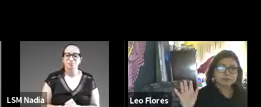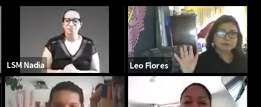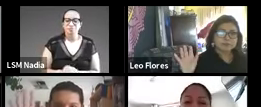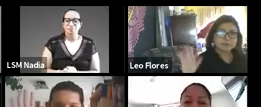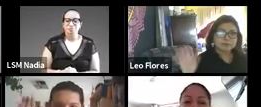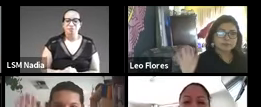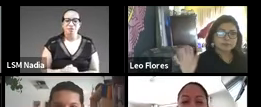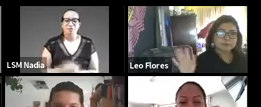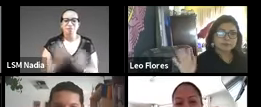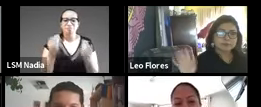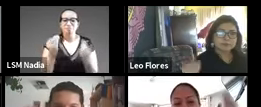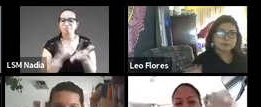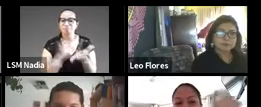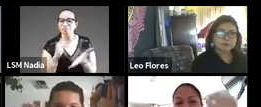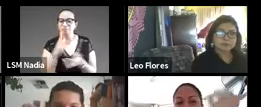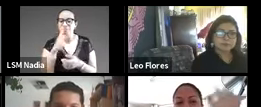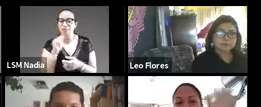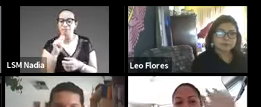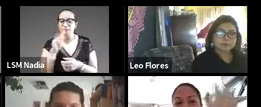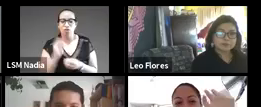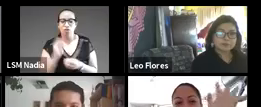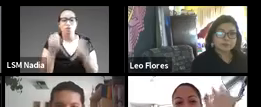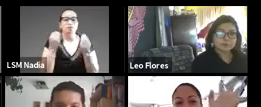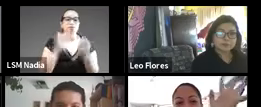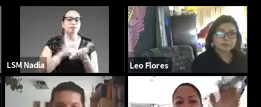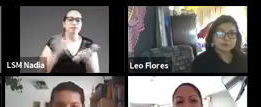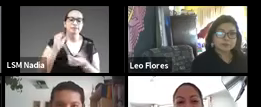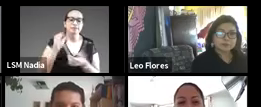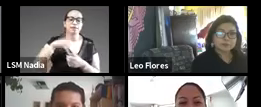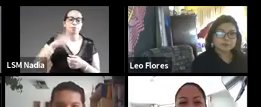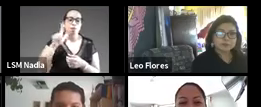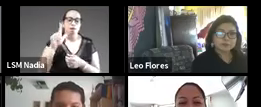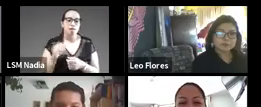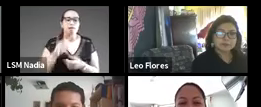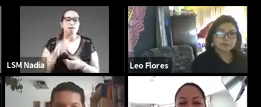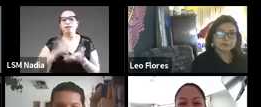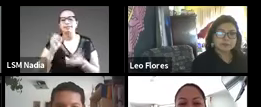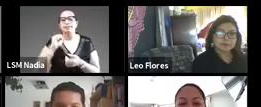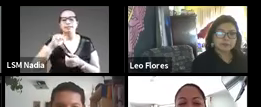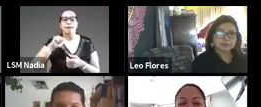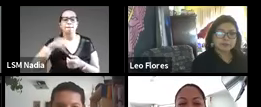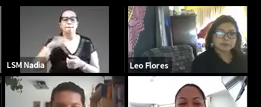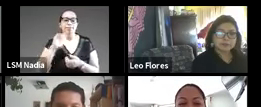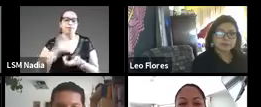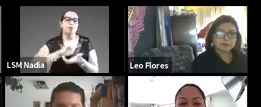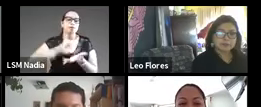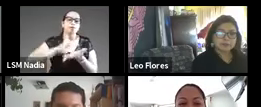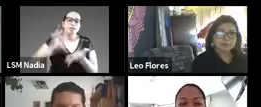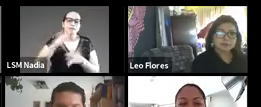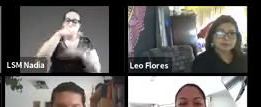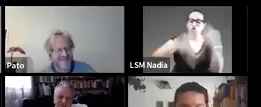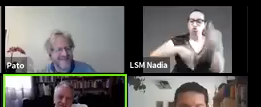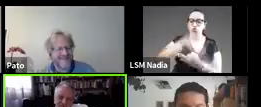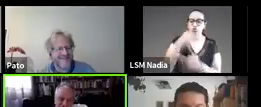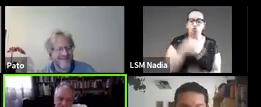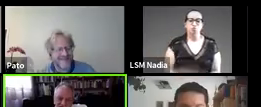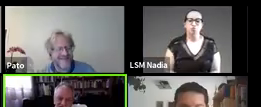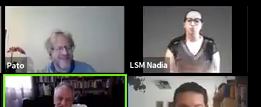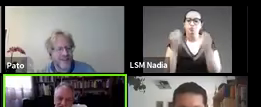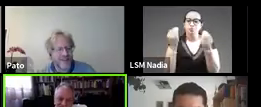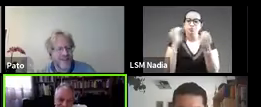Muchas gracias, Pato. Muchas gracias, Samuel. Muchas gracias, Samantha. Buenas tardes a todas y a todos. Muchas gracias. Gracias,